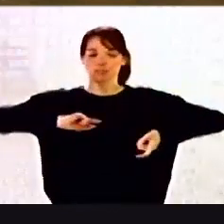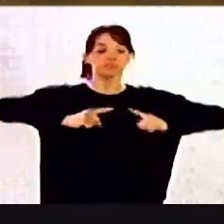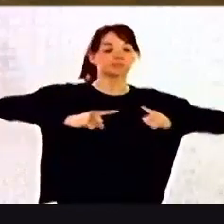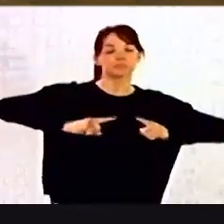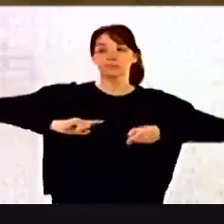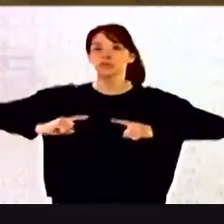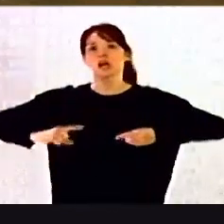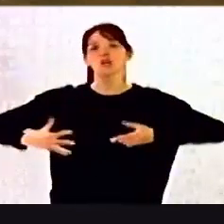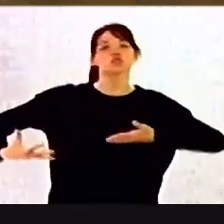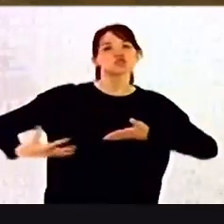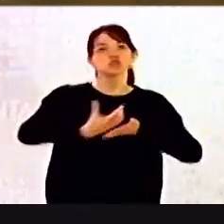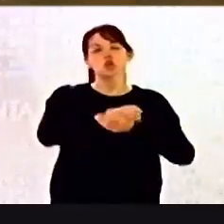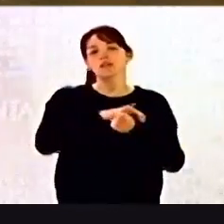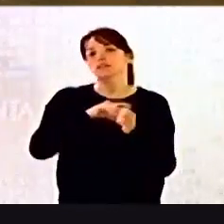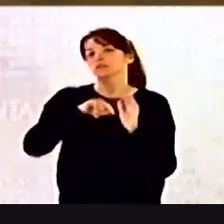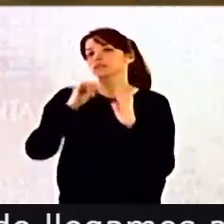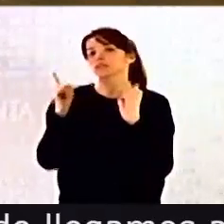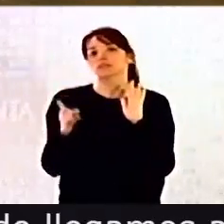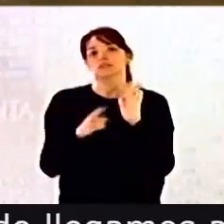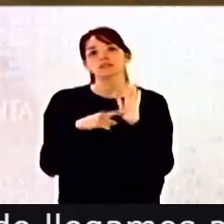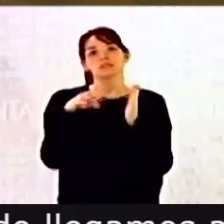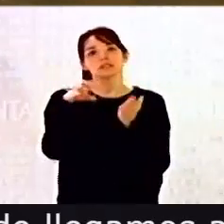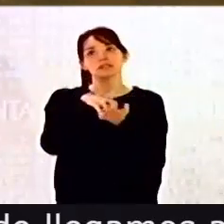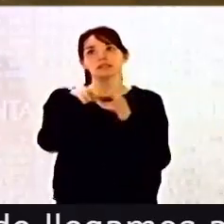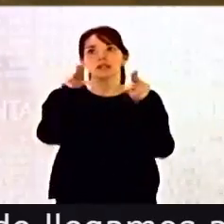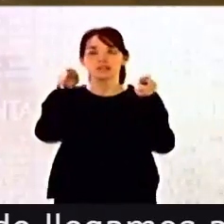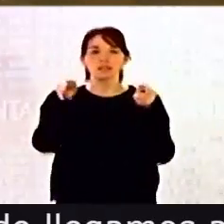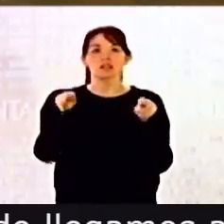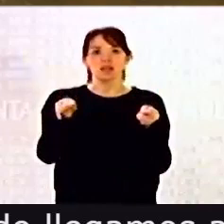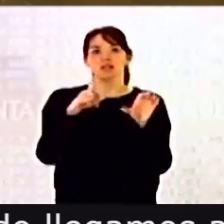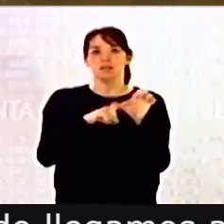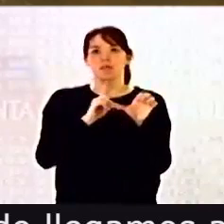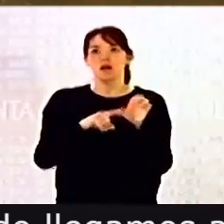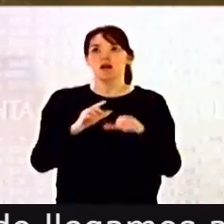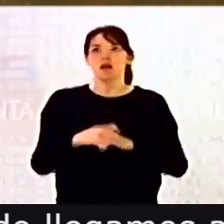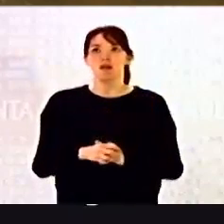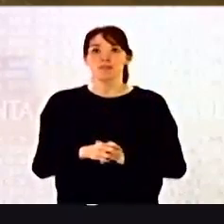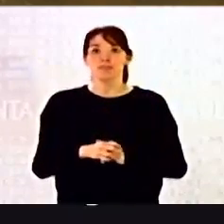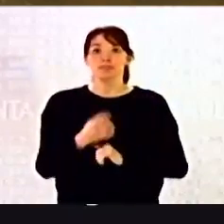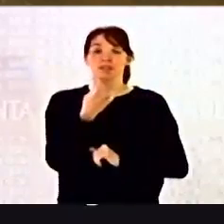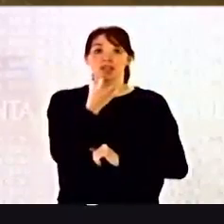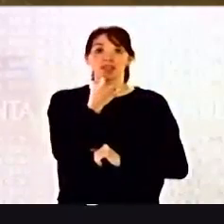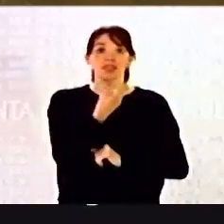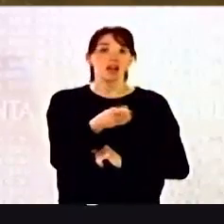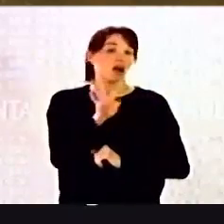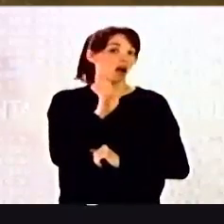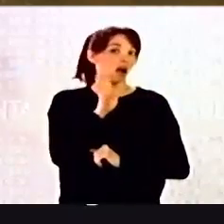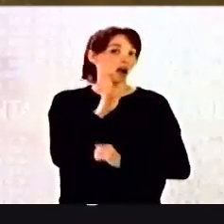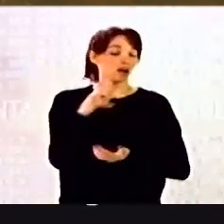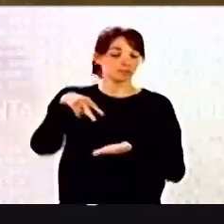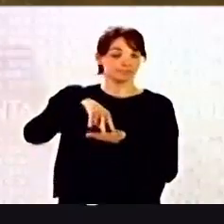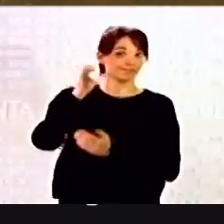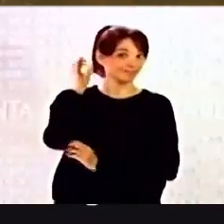todas las residencias de nuestra comunidad autónoma. Se lo decía en mis comparecencias